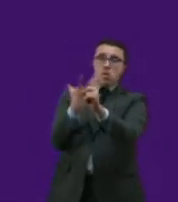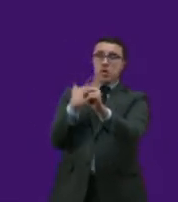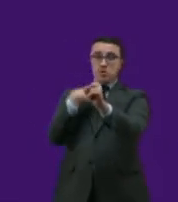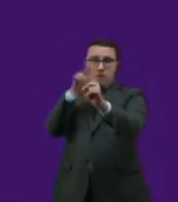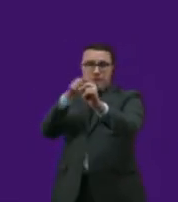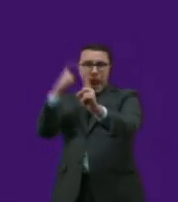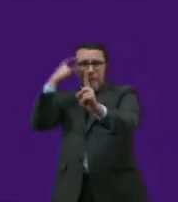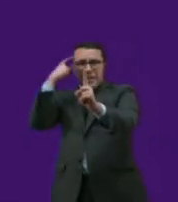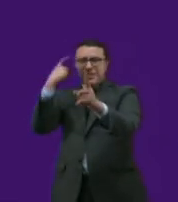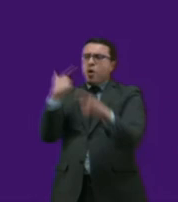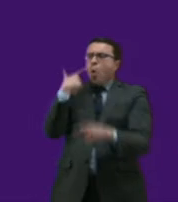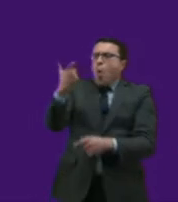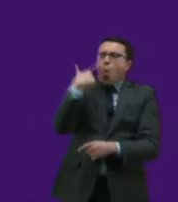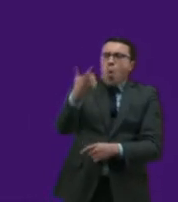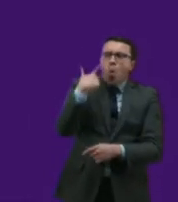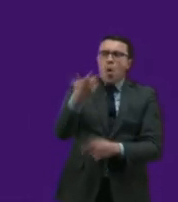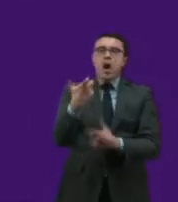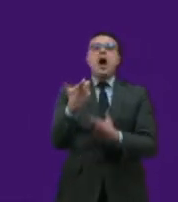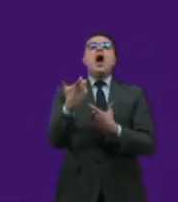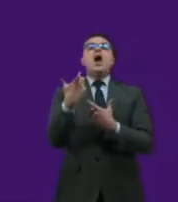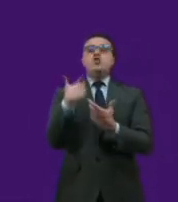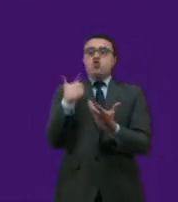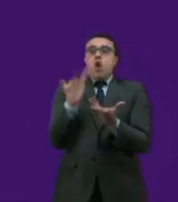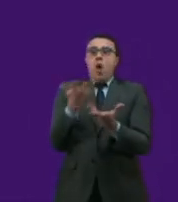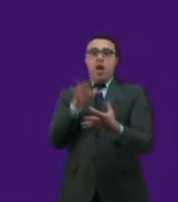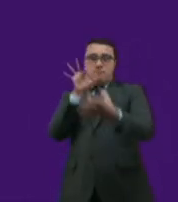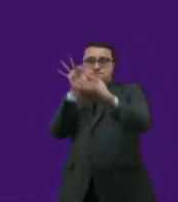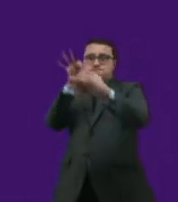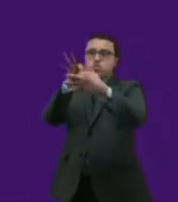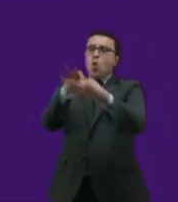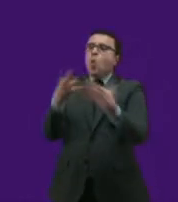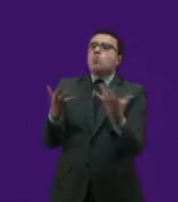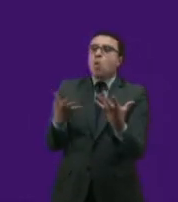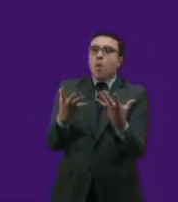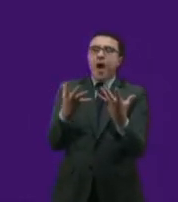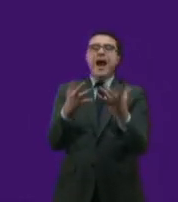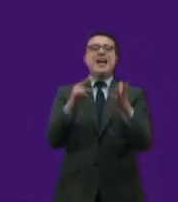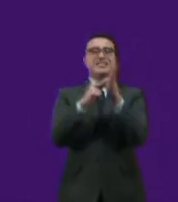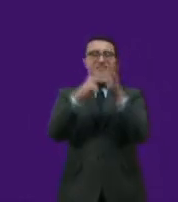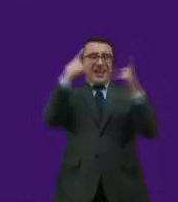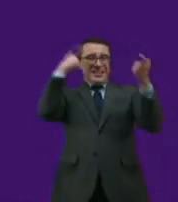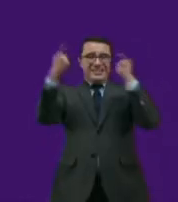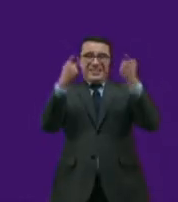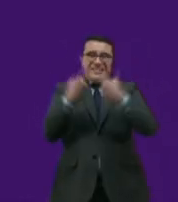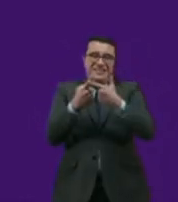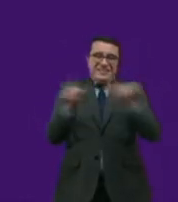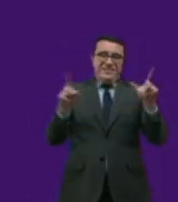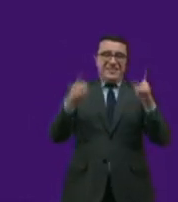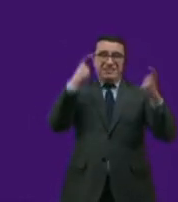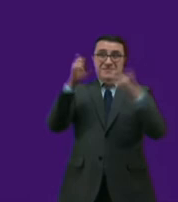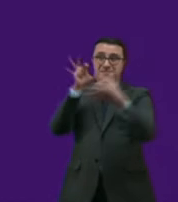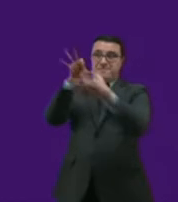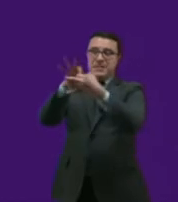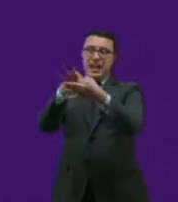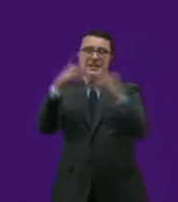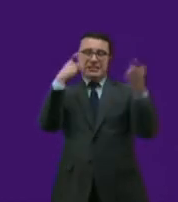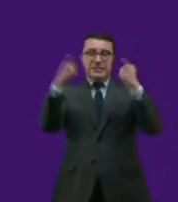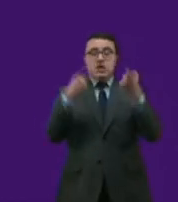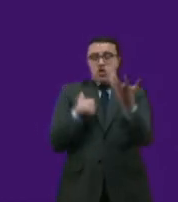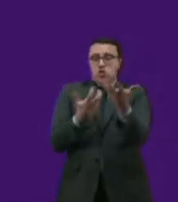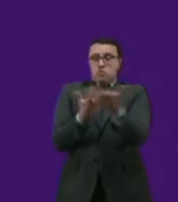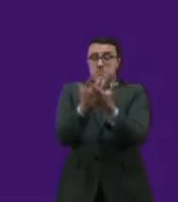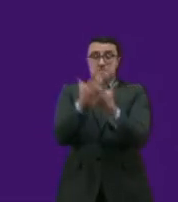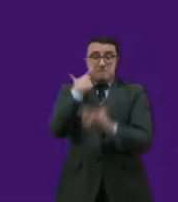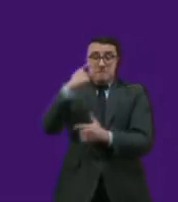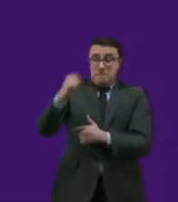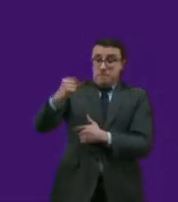tipo, pues ya así es, ahora cómo le llego. Y ya eso es una estrategia de PR distinta. Pero yo te recomendaría, lo